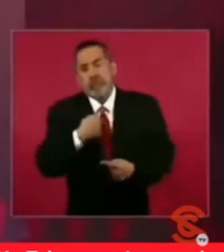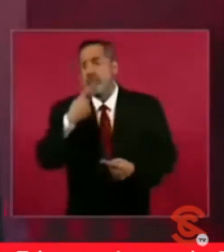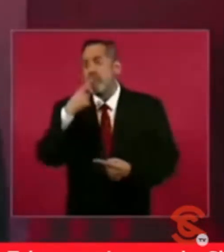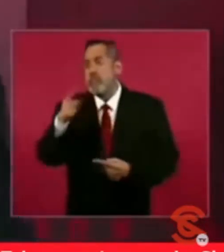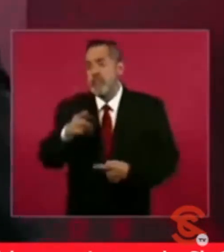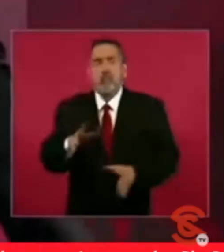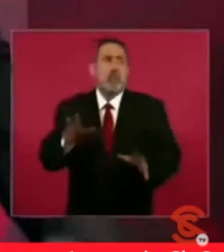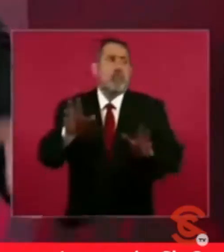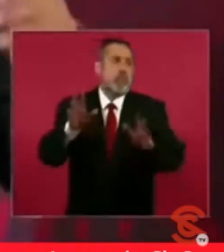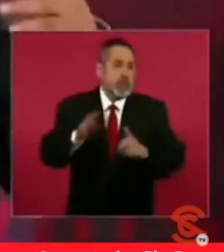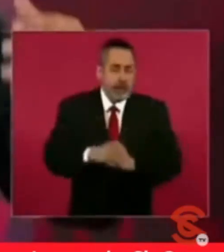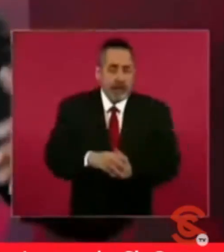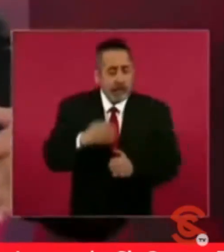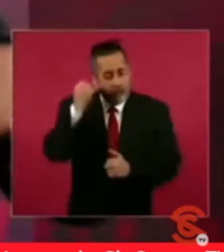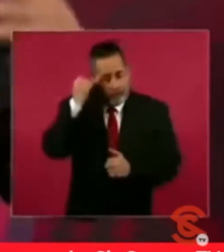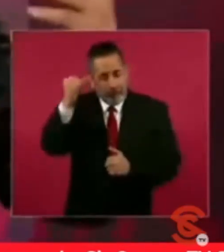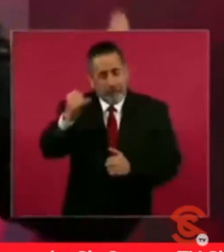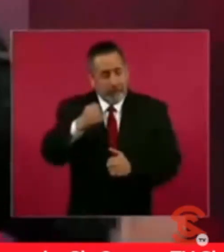por todo lo que